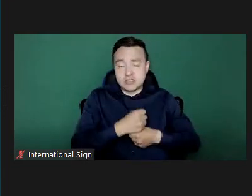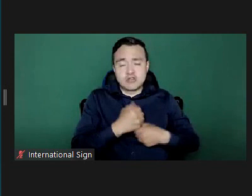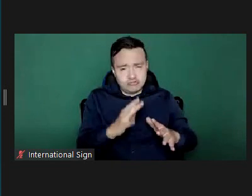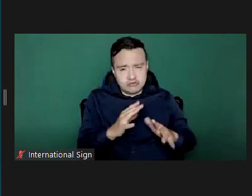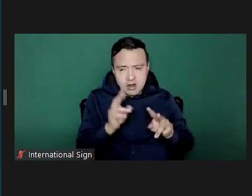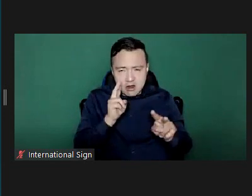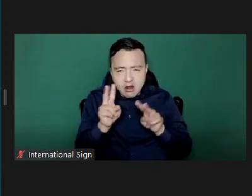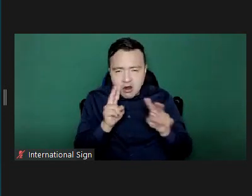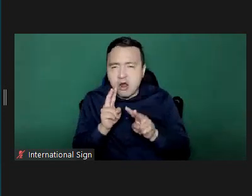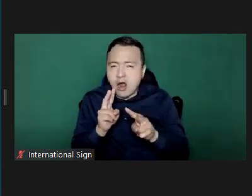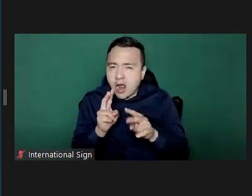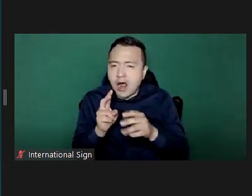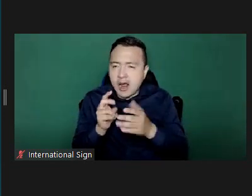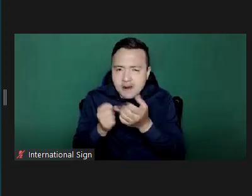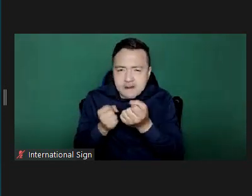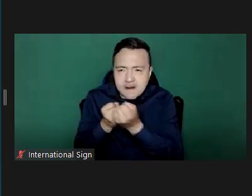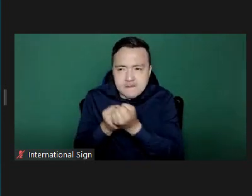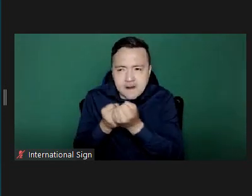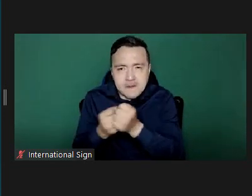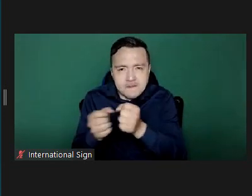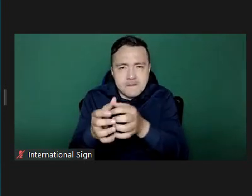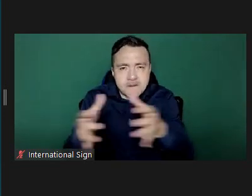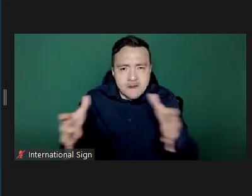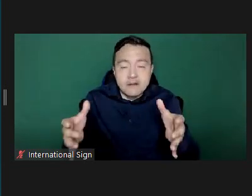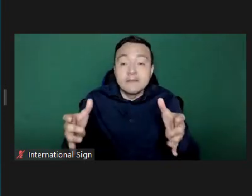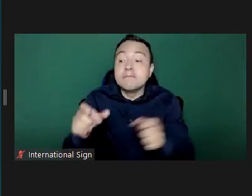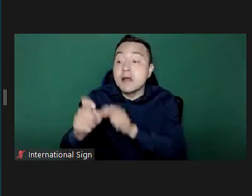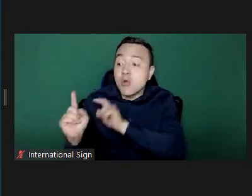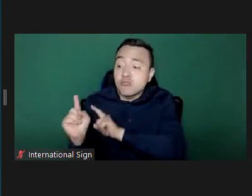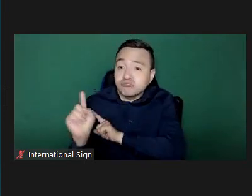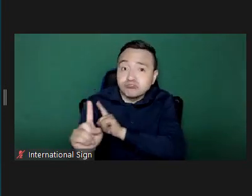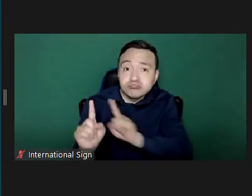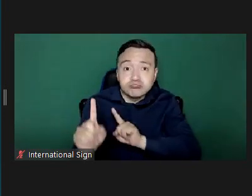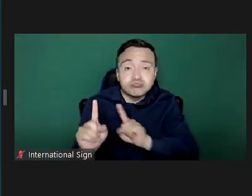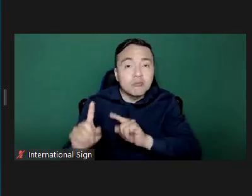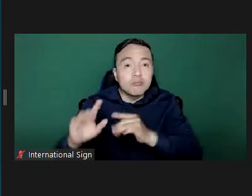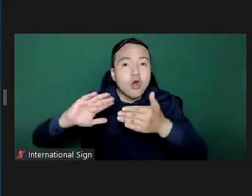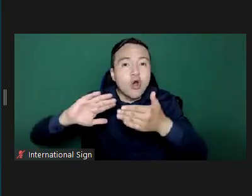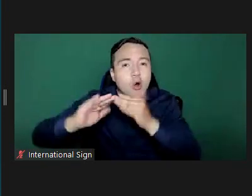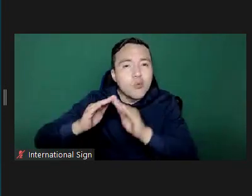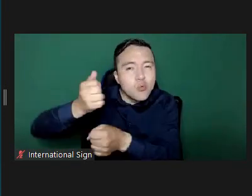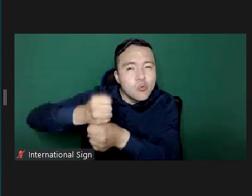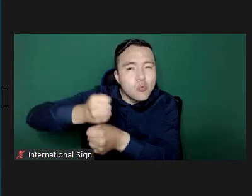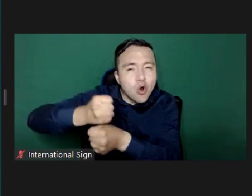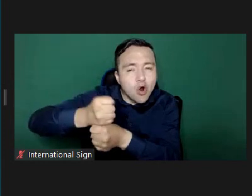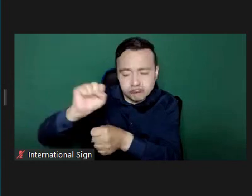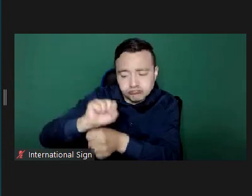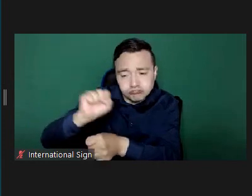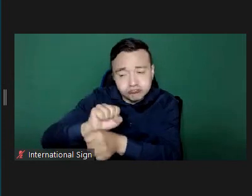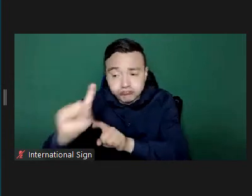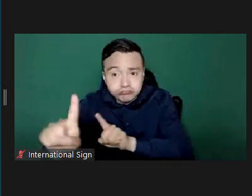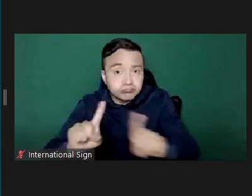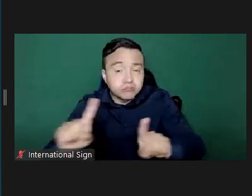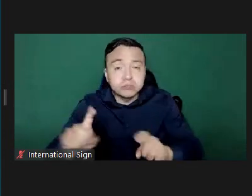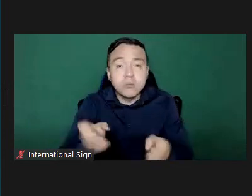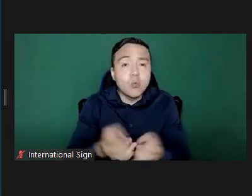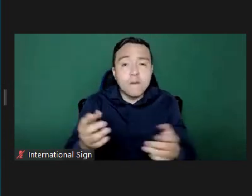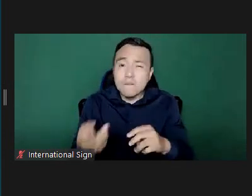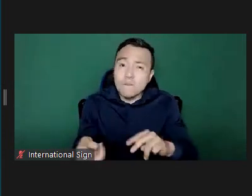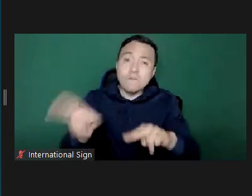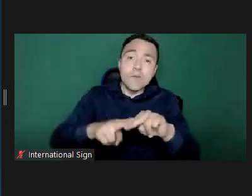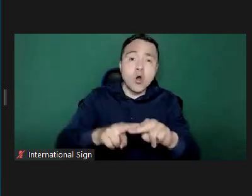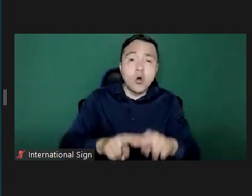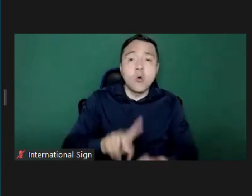hemos aumentado en 1,000 los ayudantes de salud comunitarios. O sea que hemos así logrado desarrollar